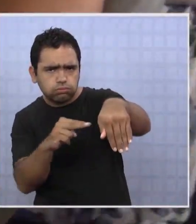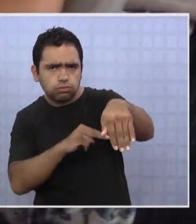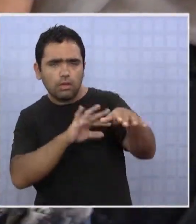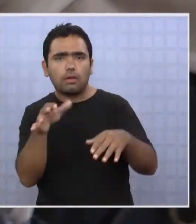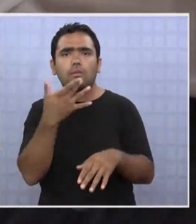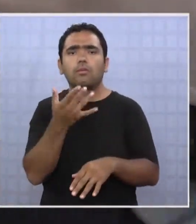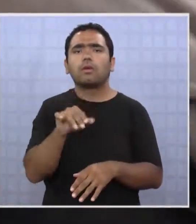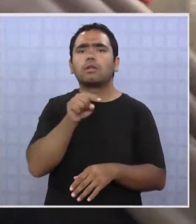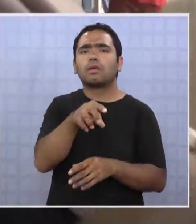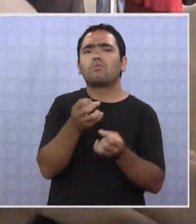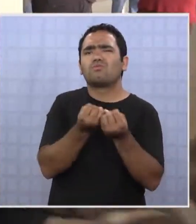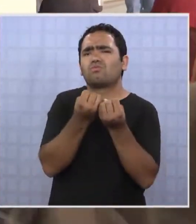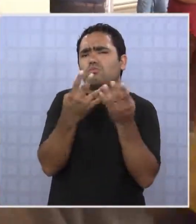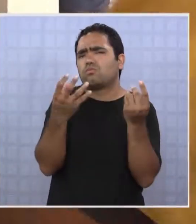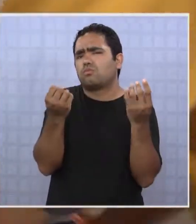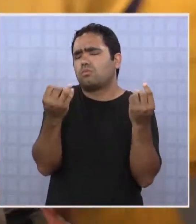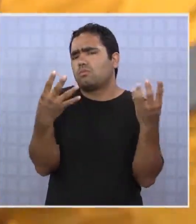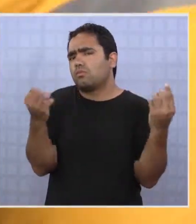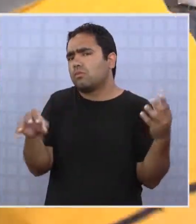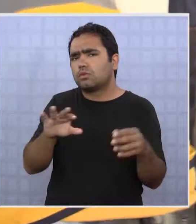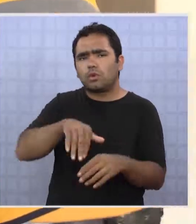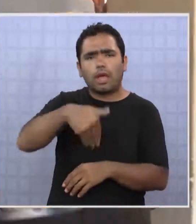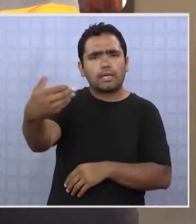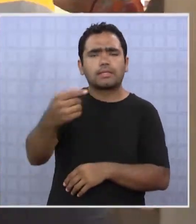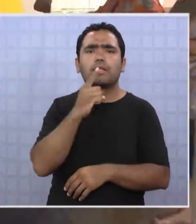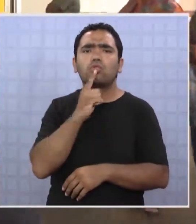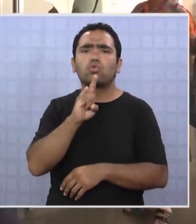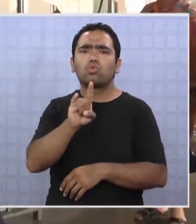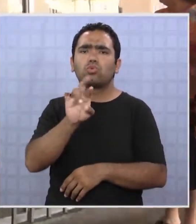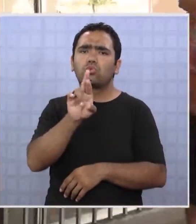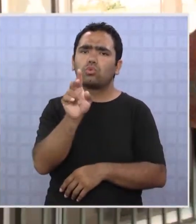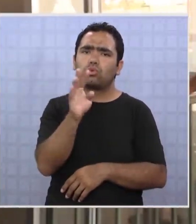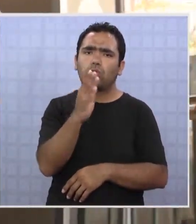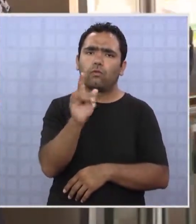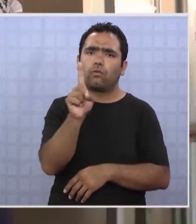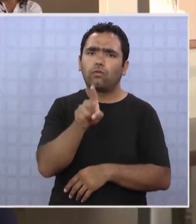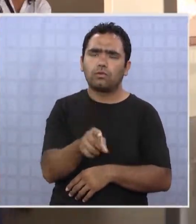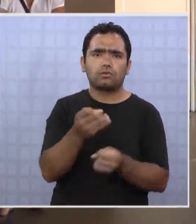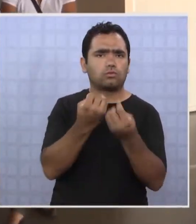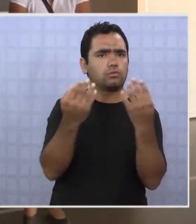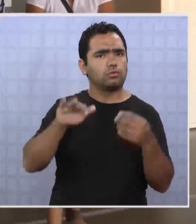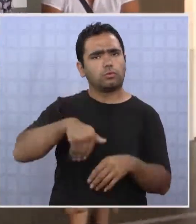volcamiento dado el alto número de accidentes que registran a nivel nacional